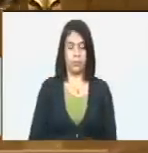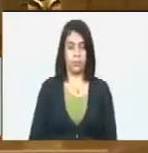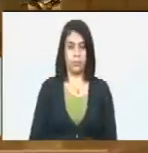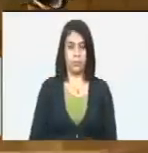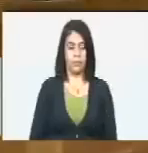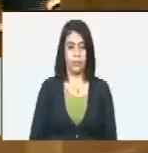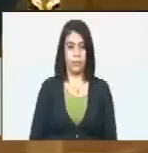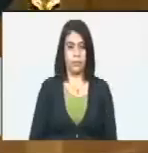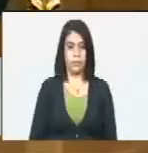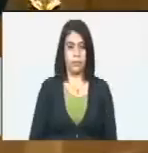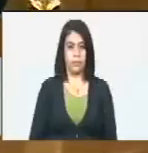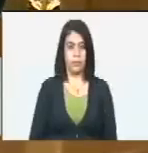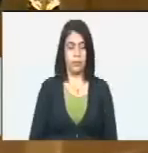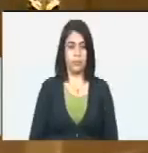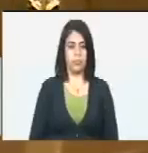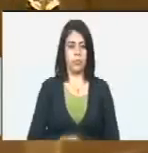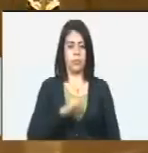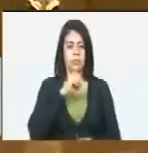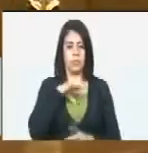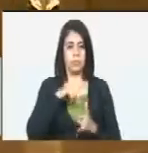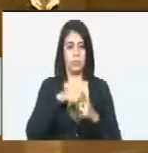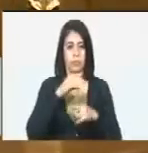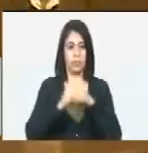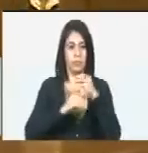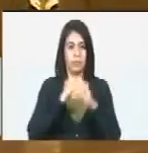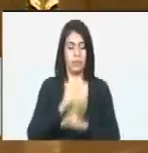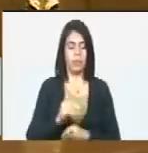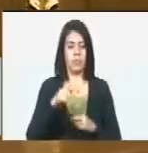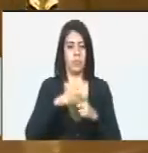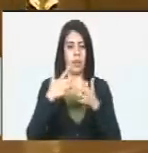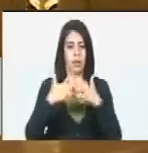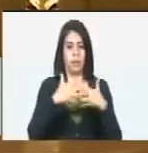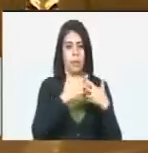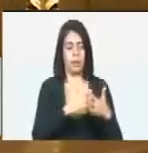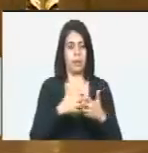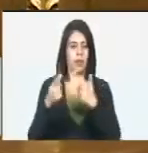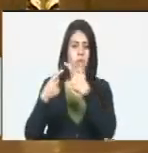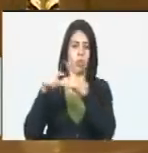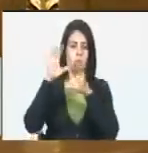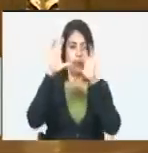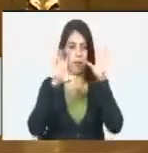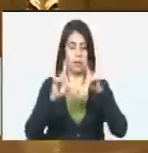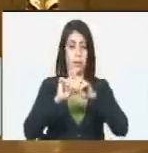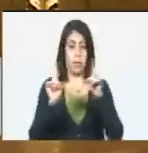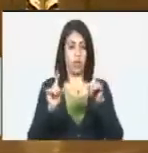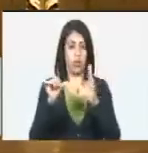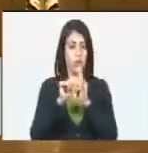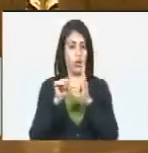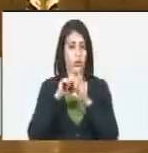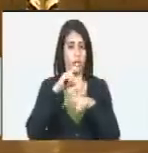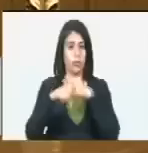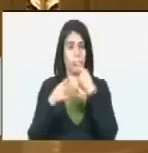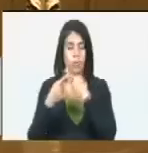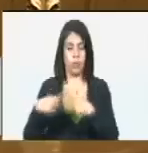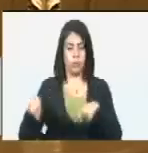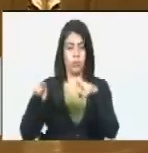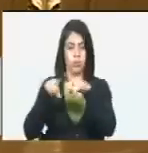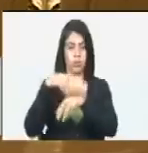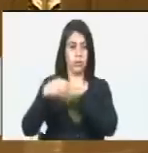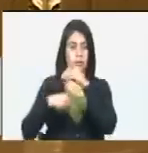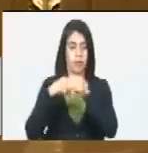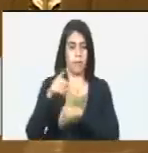Que era una regalía irrisoria para las corporaciones transnacionales. Pero luego hay otro hecho que prácticamente no se